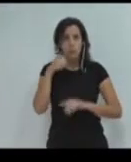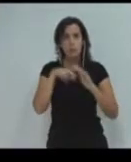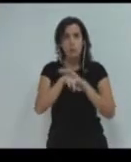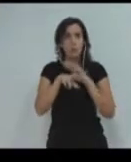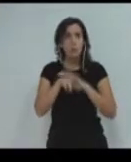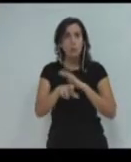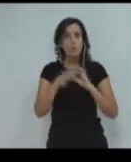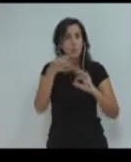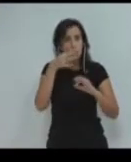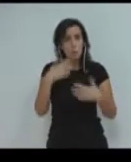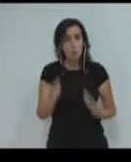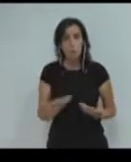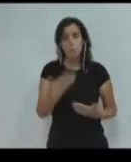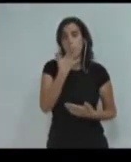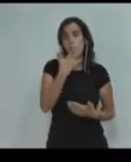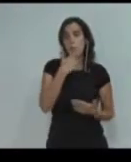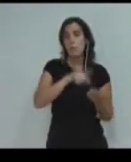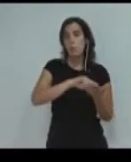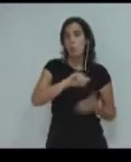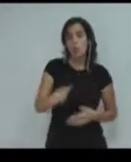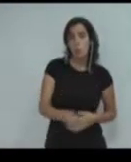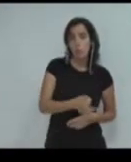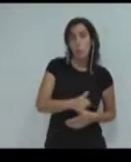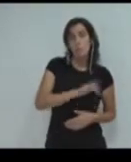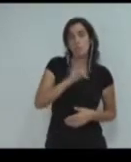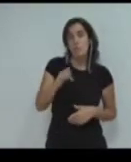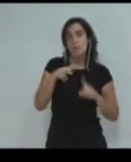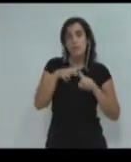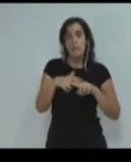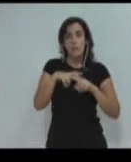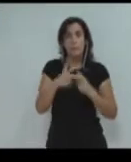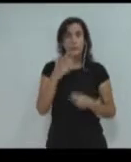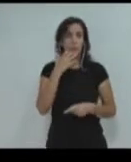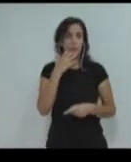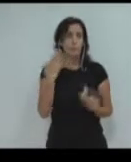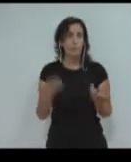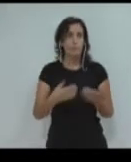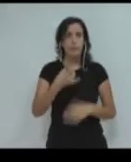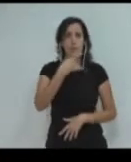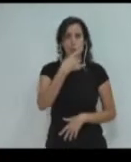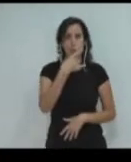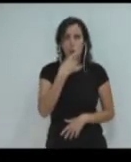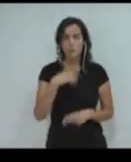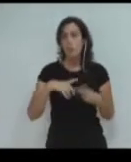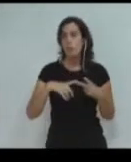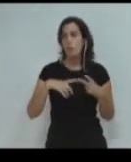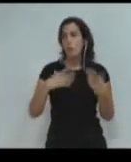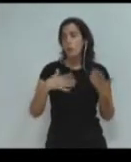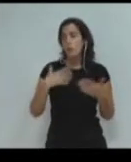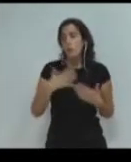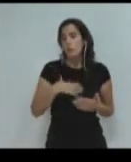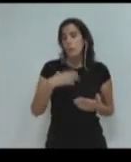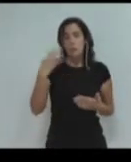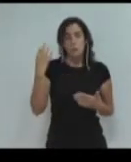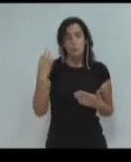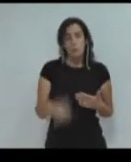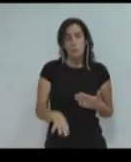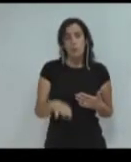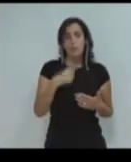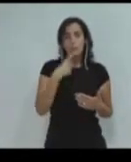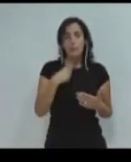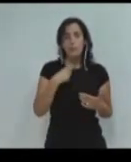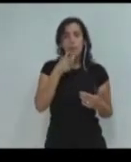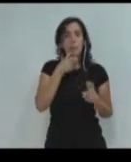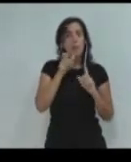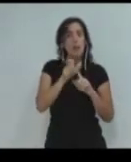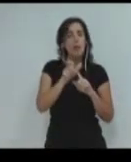¿cuáles son? Pues el conocimiento del lenguaje y herramientas pues como diccionarios que nos puedan ir diciendo qué palabras